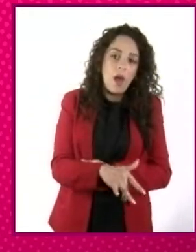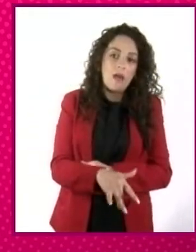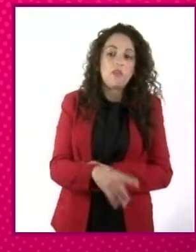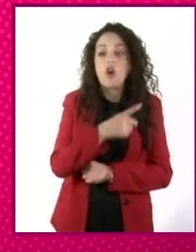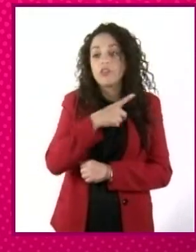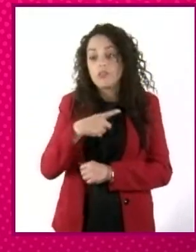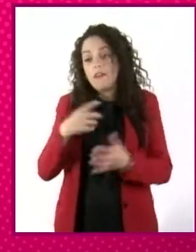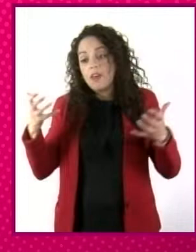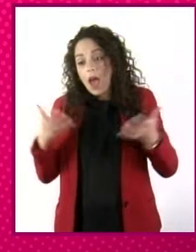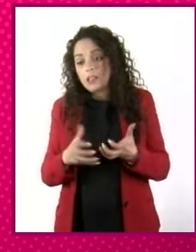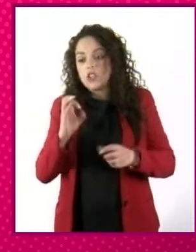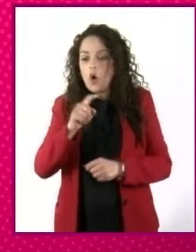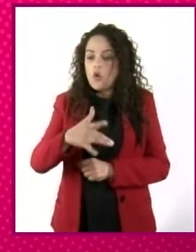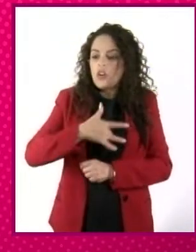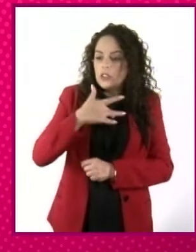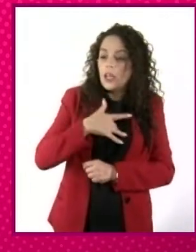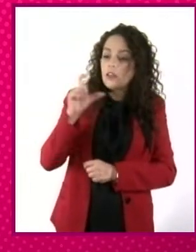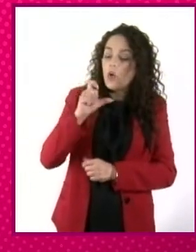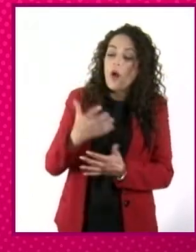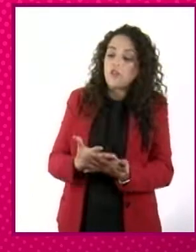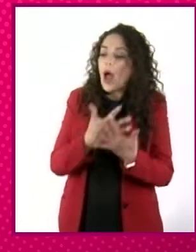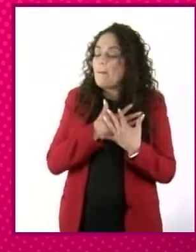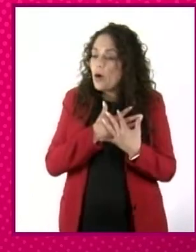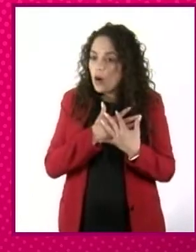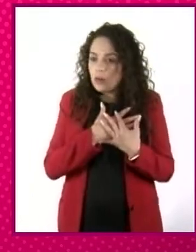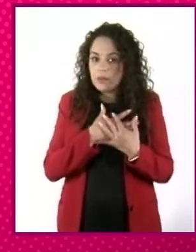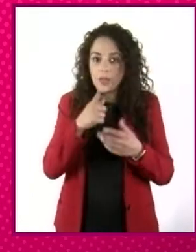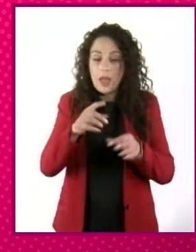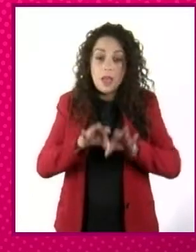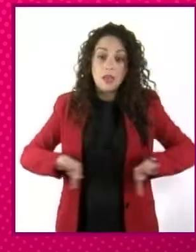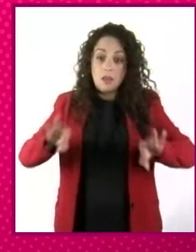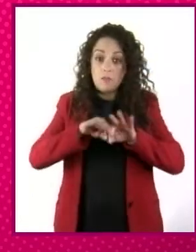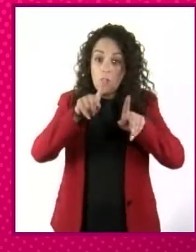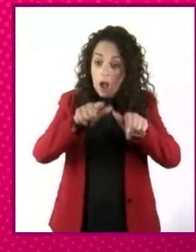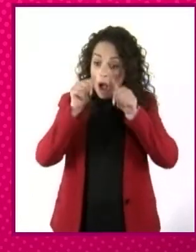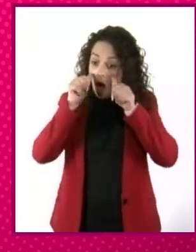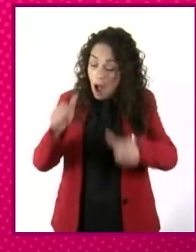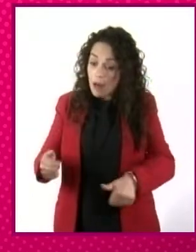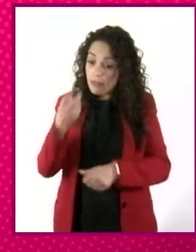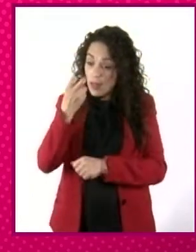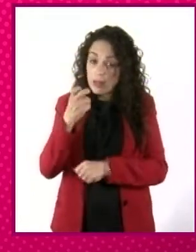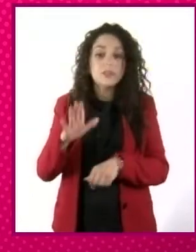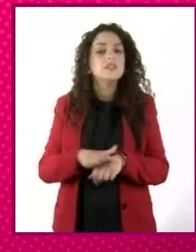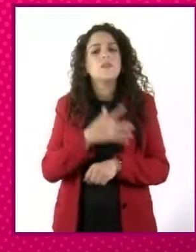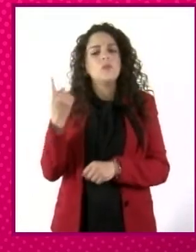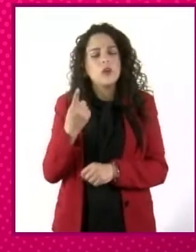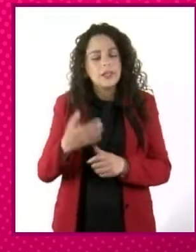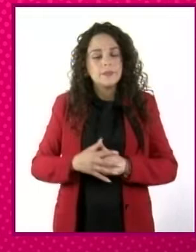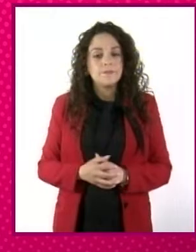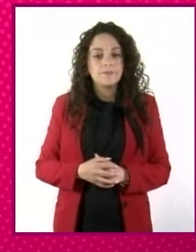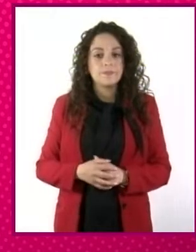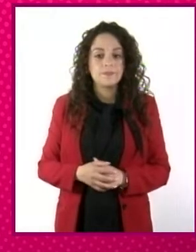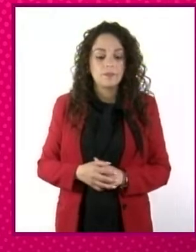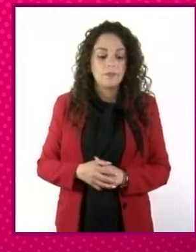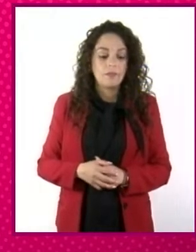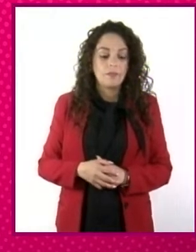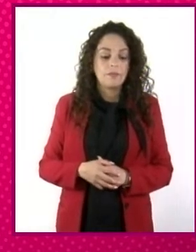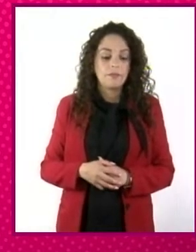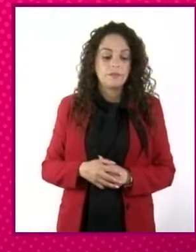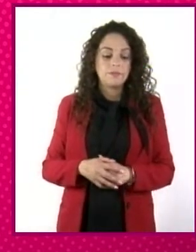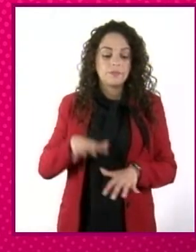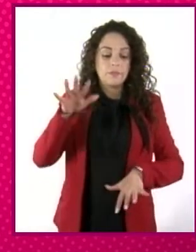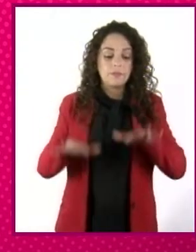o sentir cuando amamos. Y que es importante estar atentas a estas creencias porque muchas veces hacen que